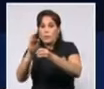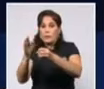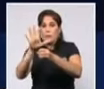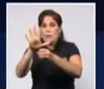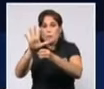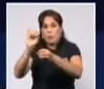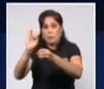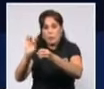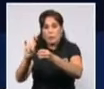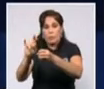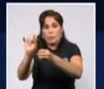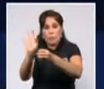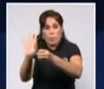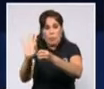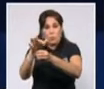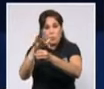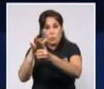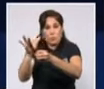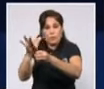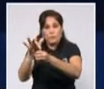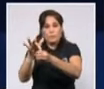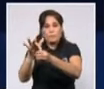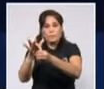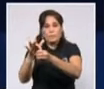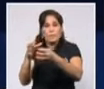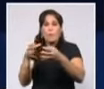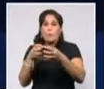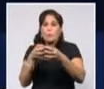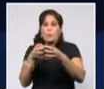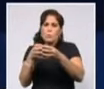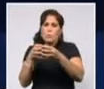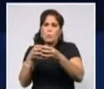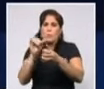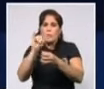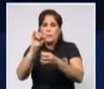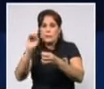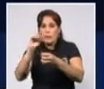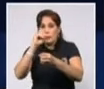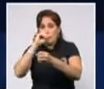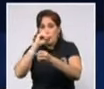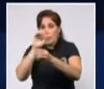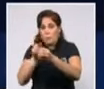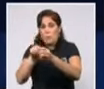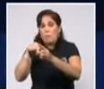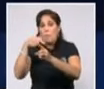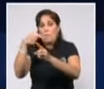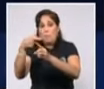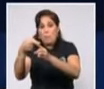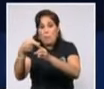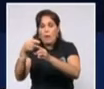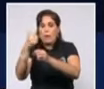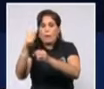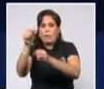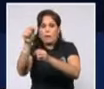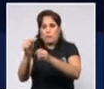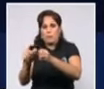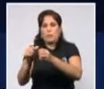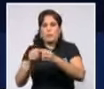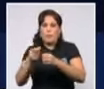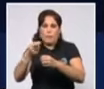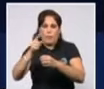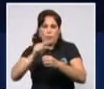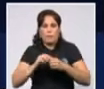59, 8, y el grupo de 60 años y más, pues 10 personas de las diagnosticadas